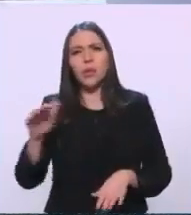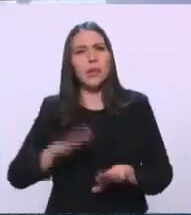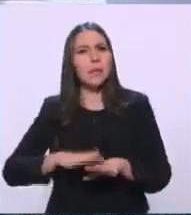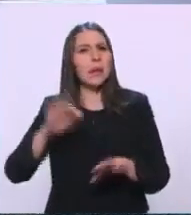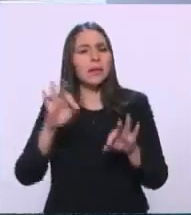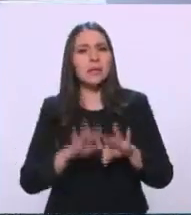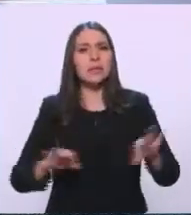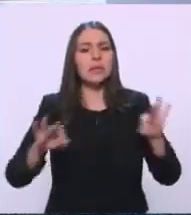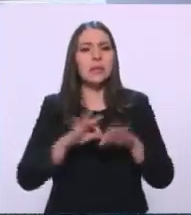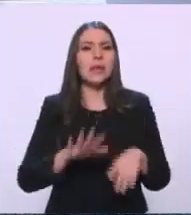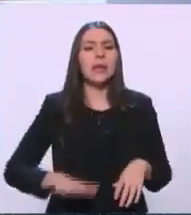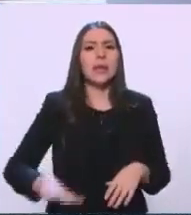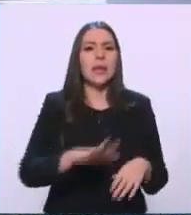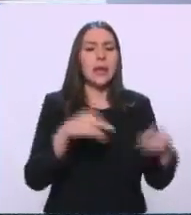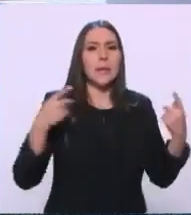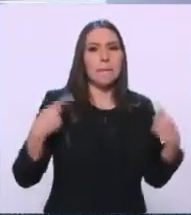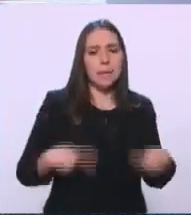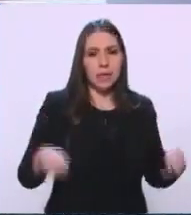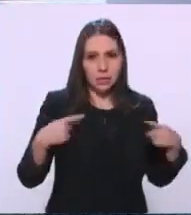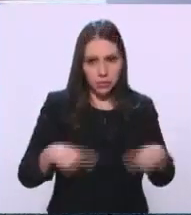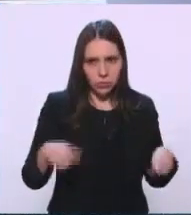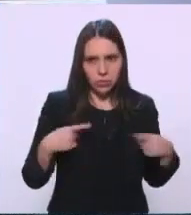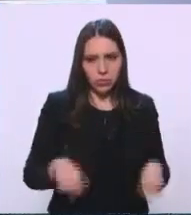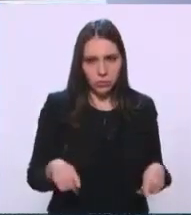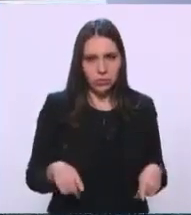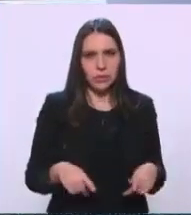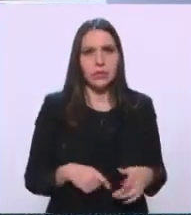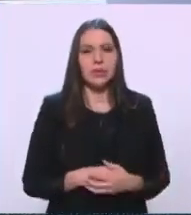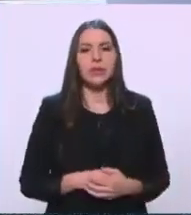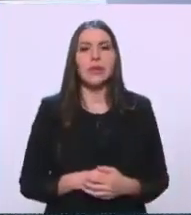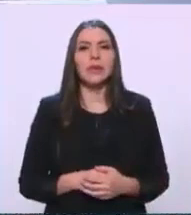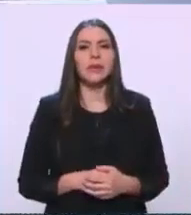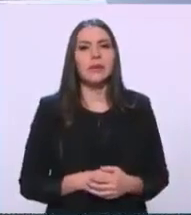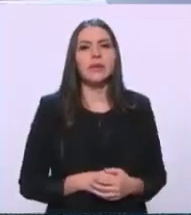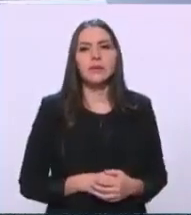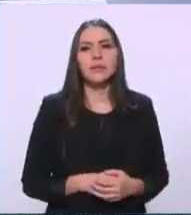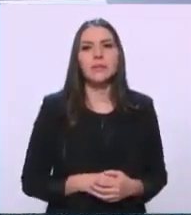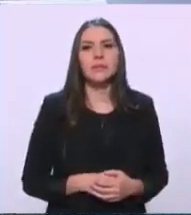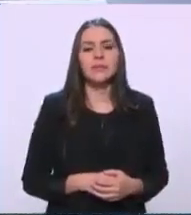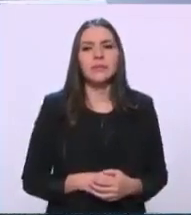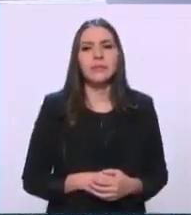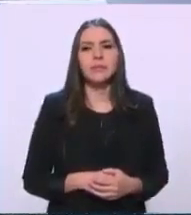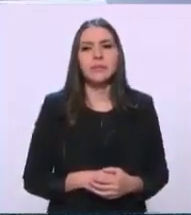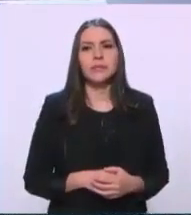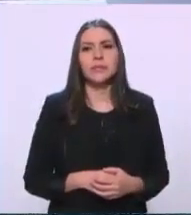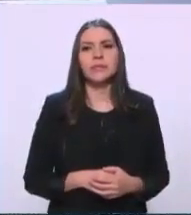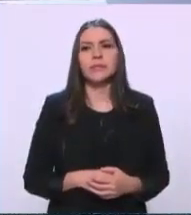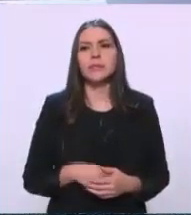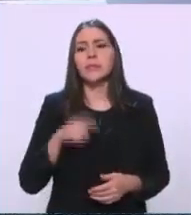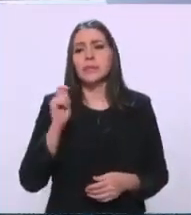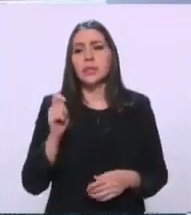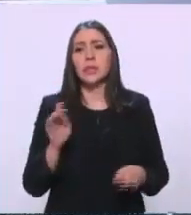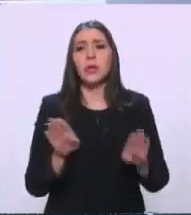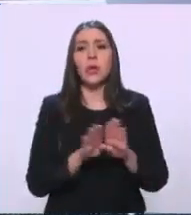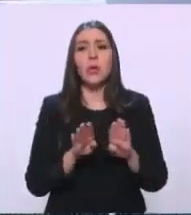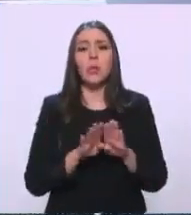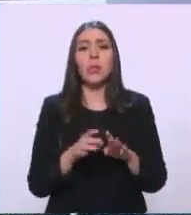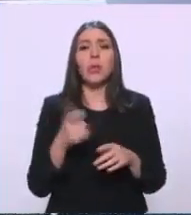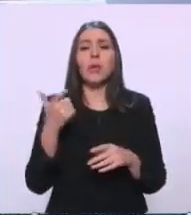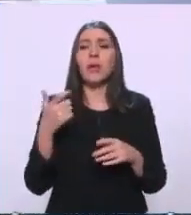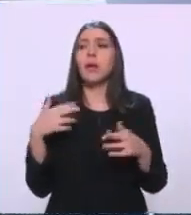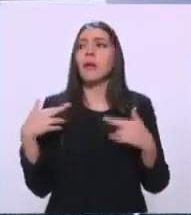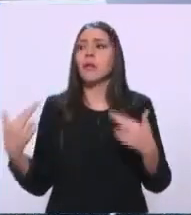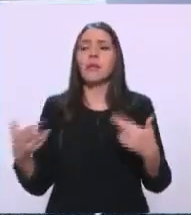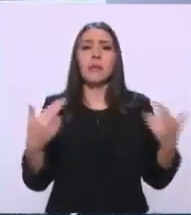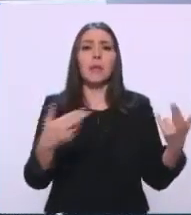la gente, y de ahí el salto que da a no son dádivas, se trata de